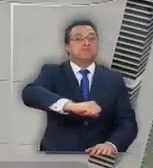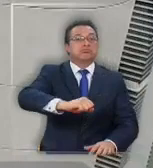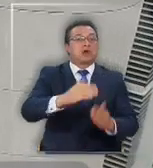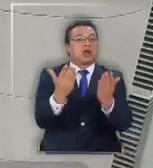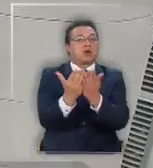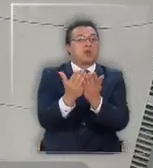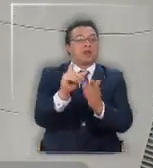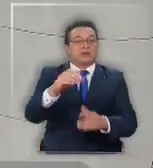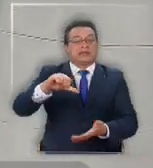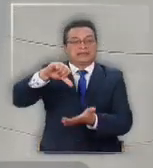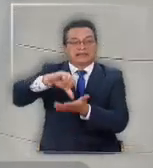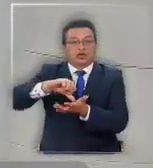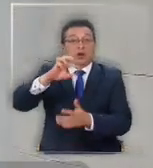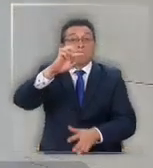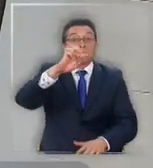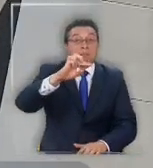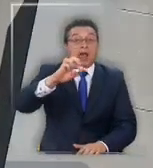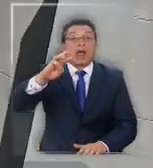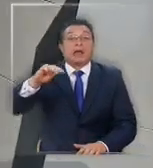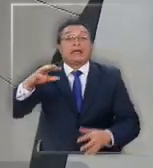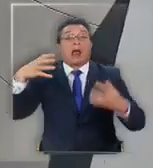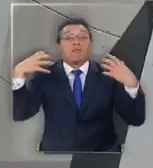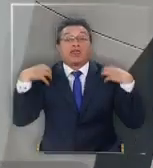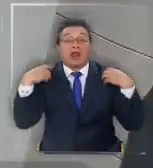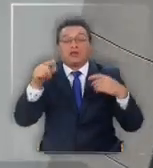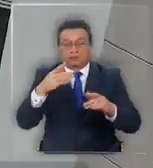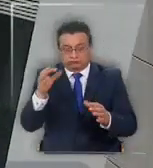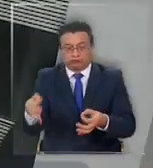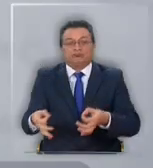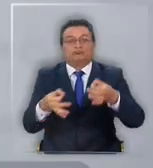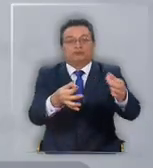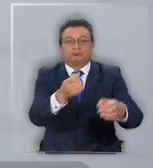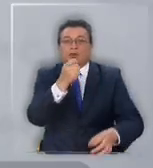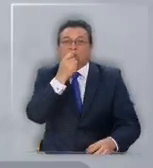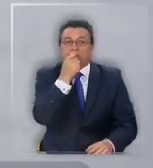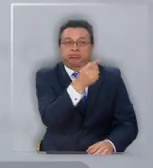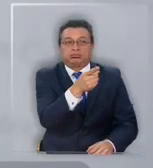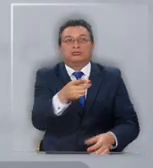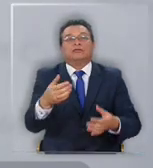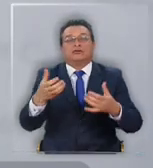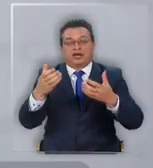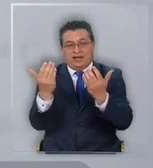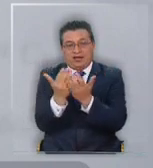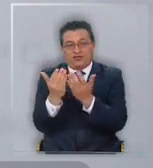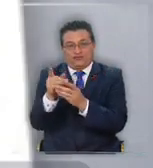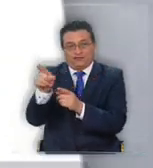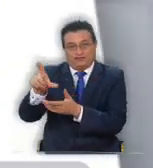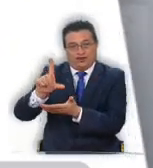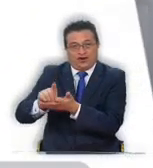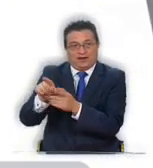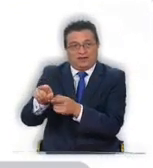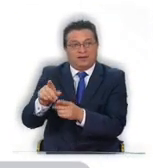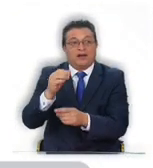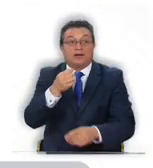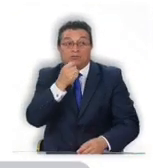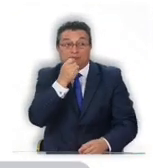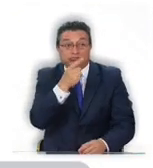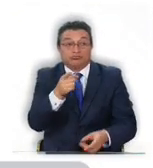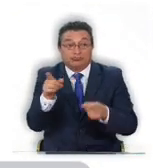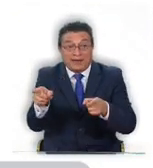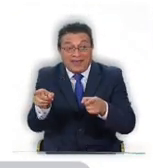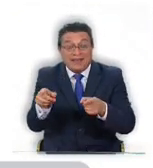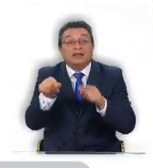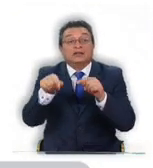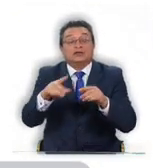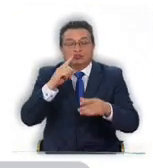centro de padres y apoderados presentó un recurso de protección en contra de la sociedad educacional educar personas jurídicas de derecho privado